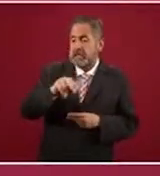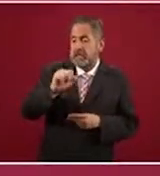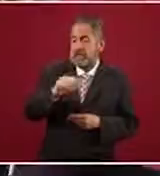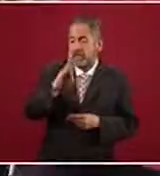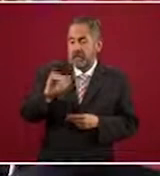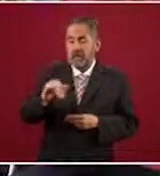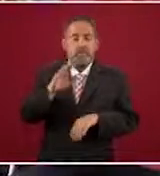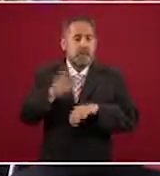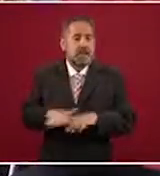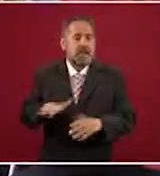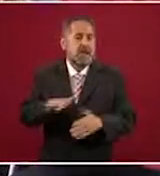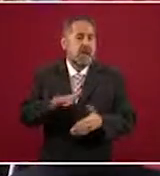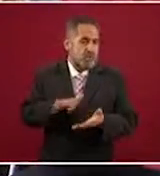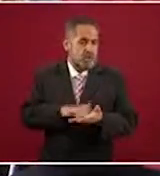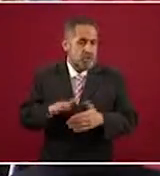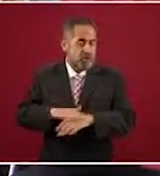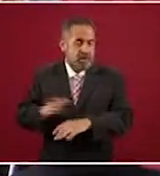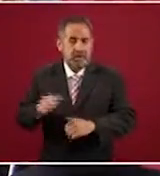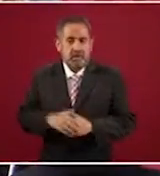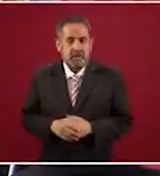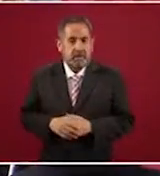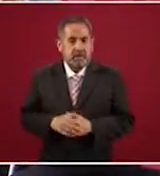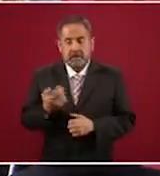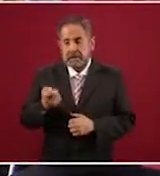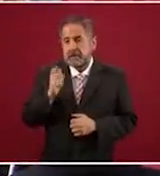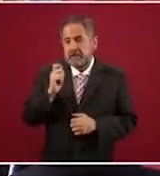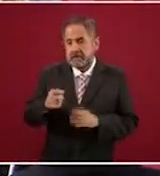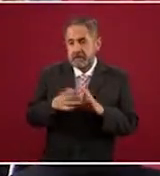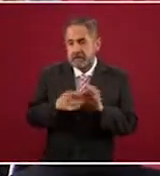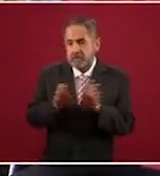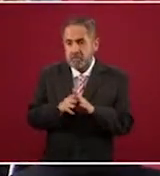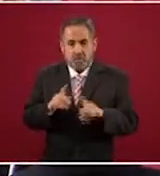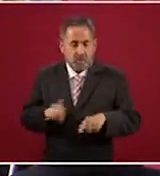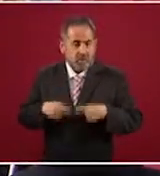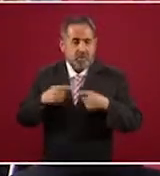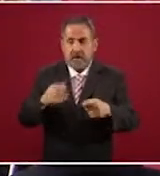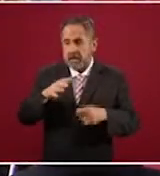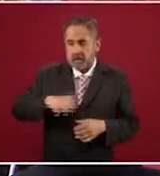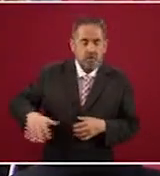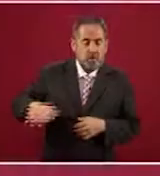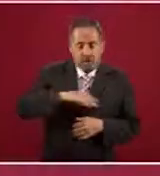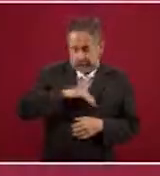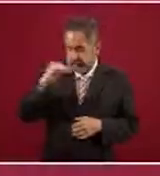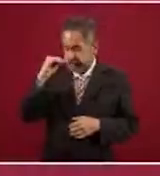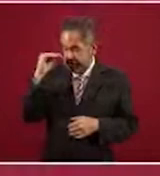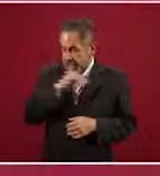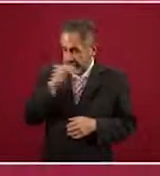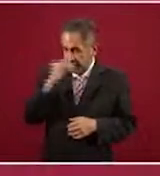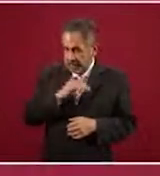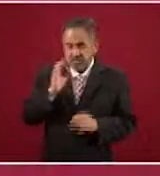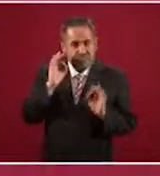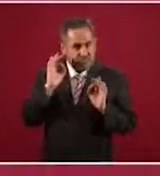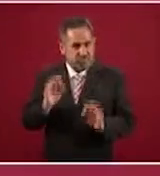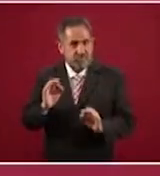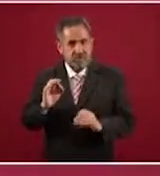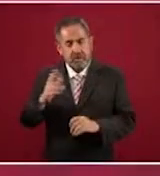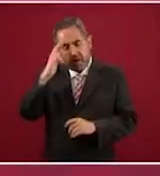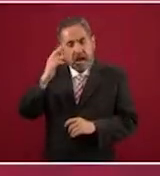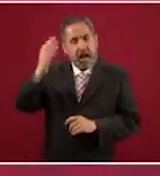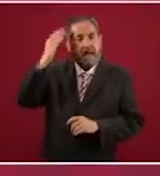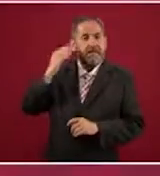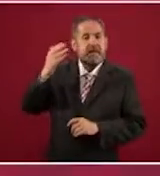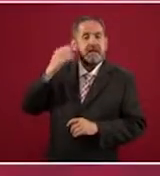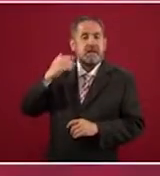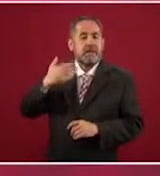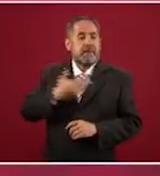adicional. De esta manera vamos a garantizar no solamente la gratuidad que quedó establecida desde que el presidente de la República fue jefe de